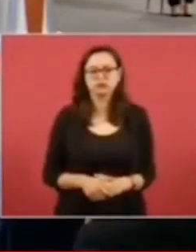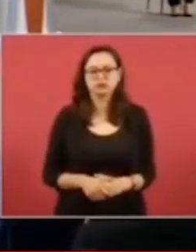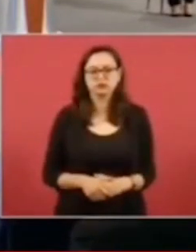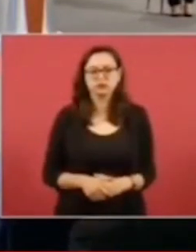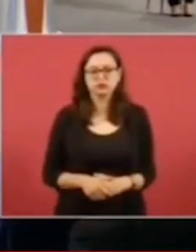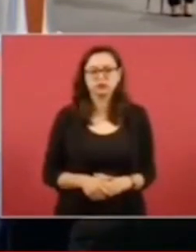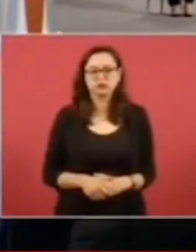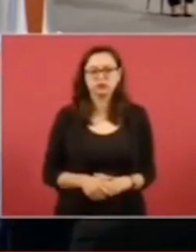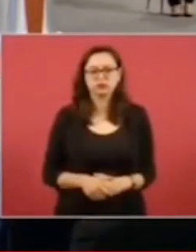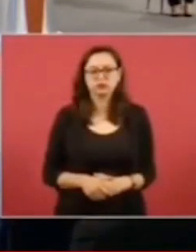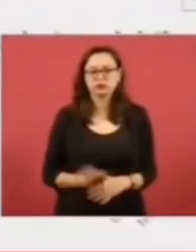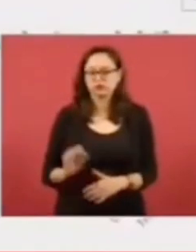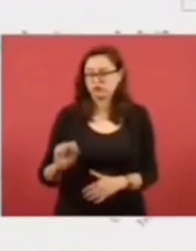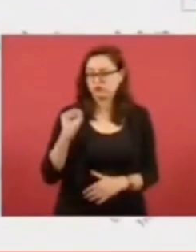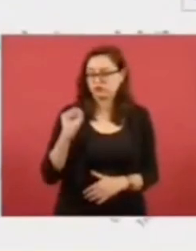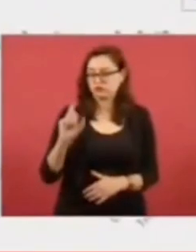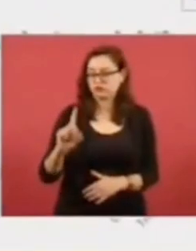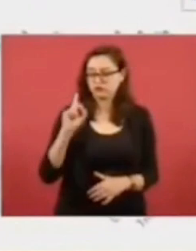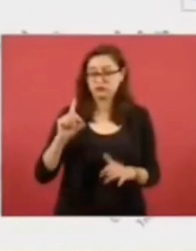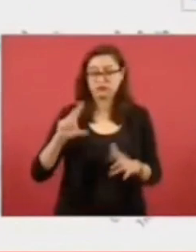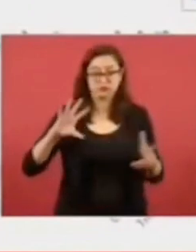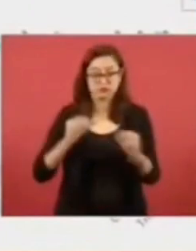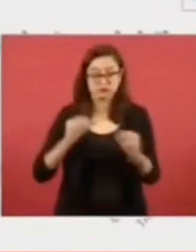Así estuvo el fin de semana.